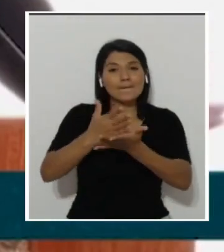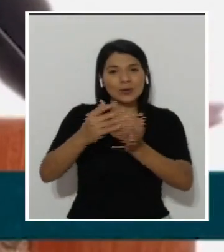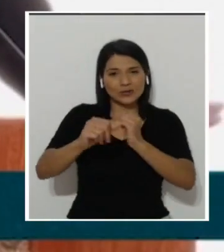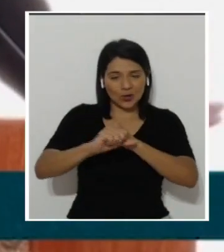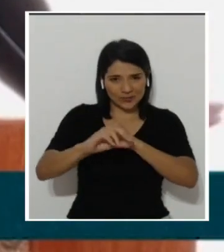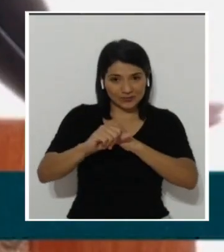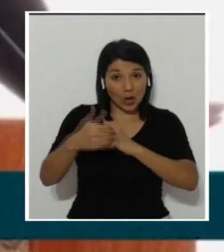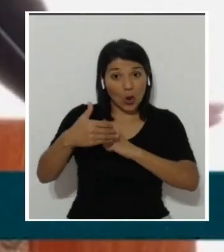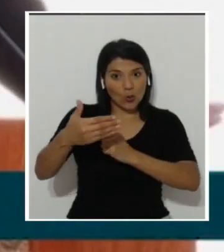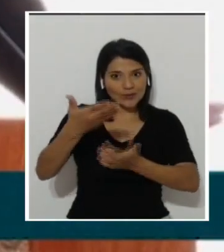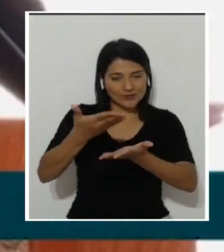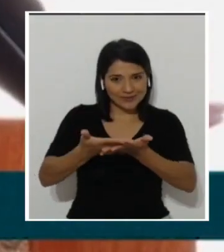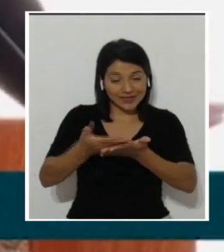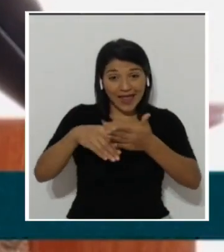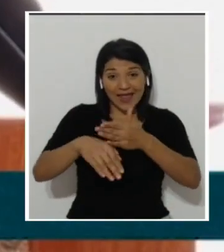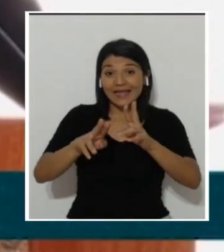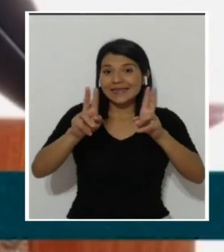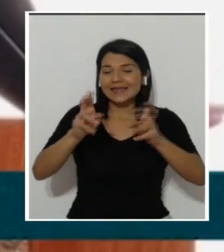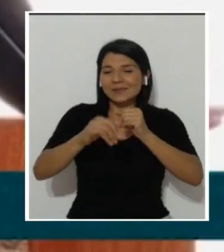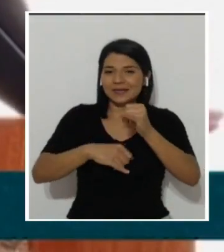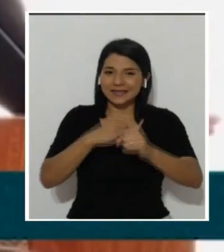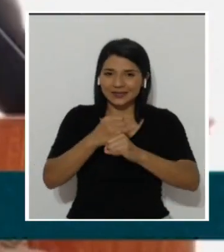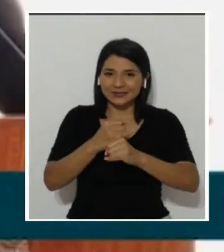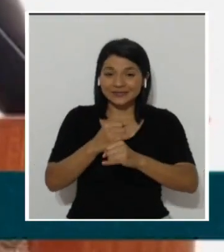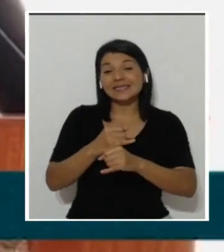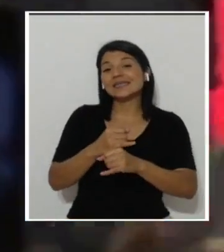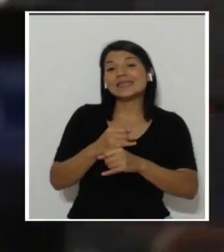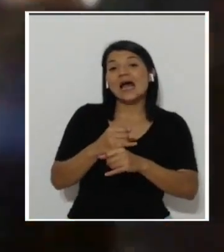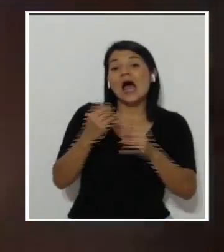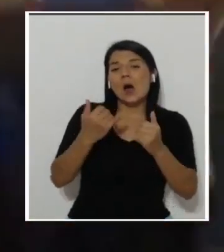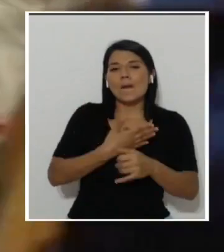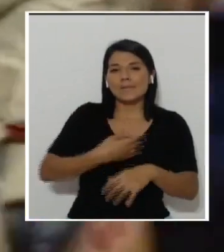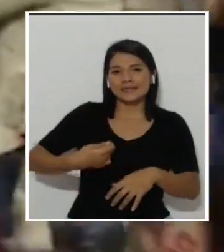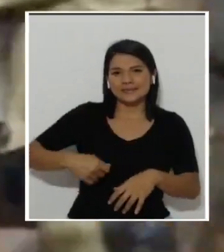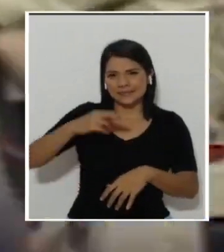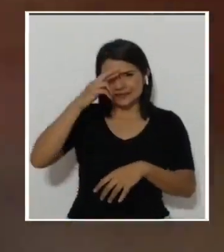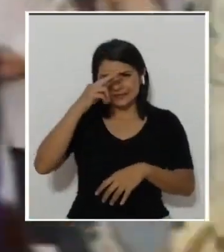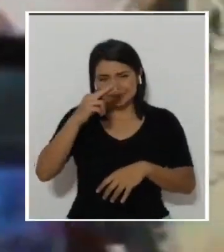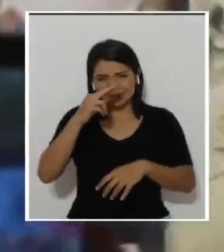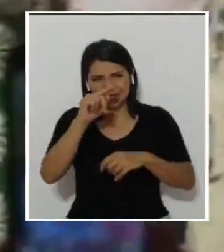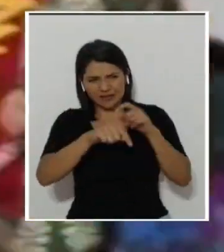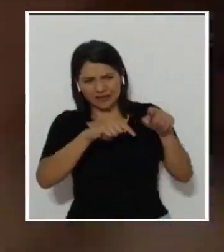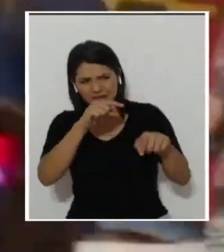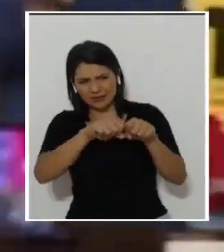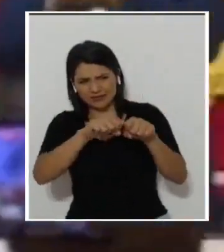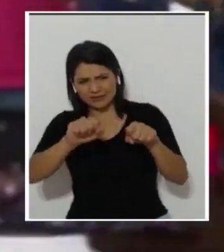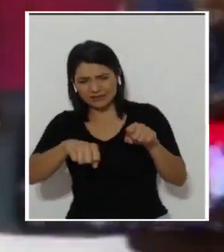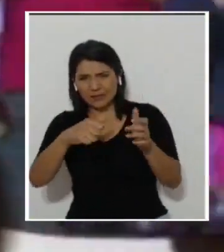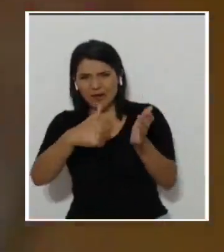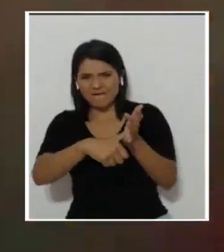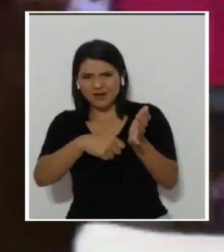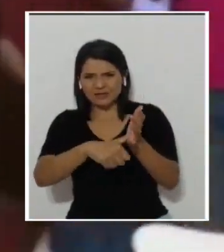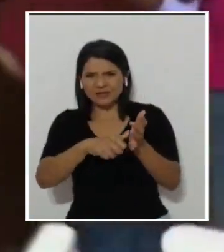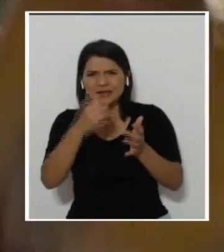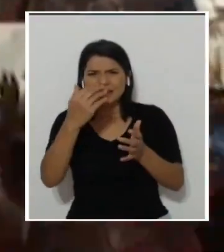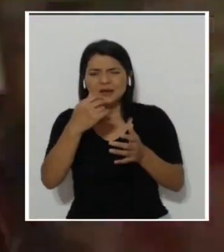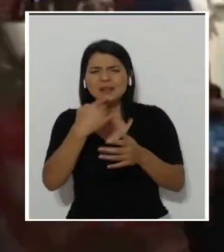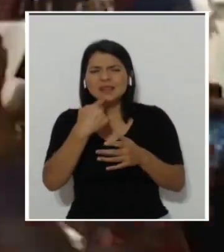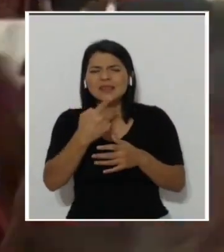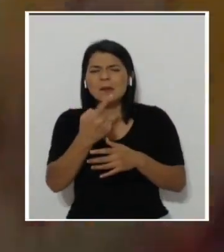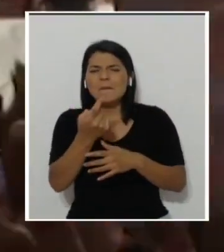en el campo internacional, Jair Bolsonaro cuestionó el sistema electoral en Brasil, señalando poca transparencia. Ya casi volvemos con estas y